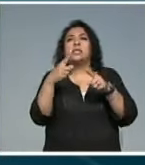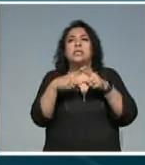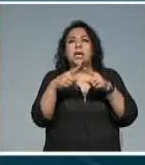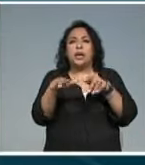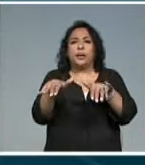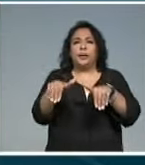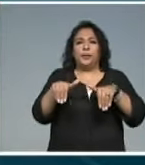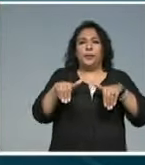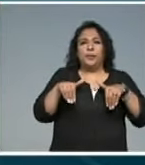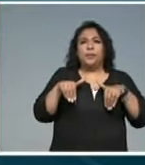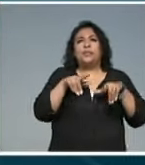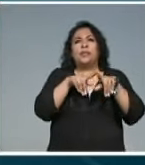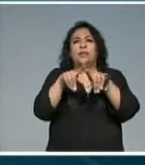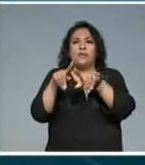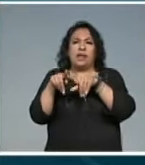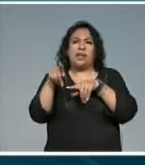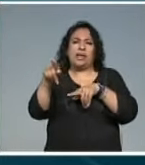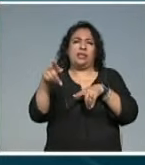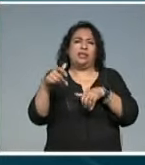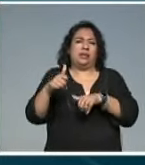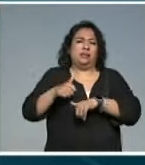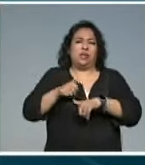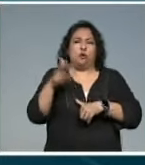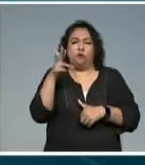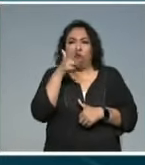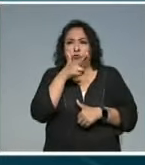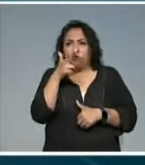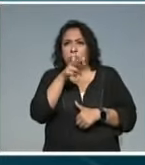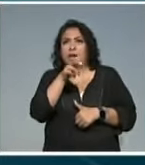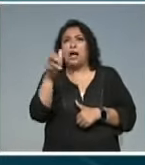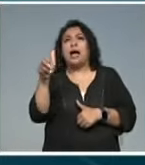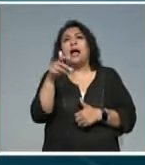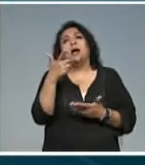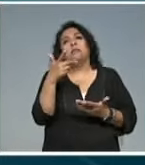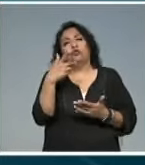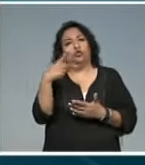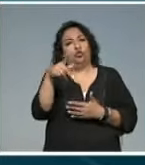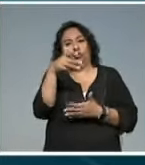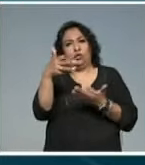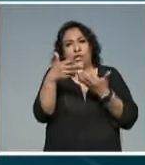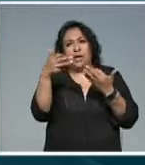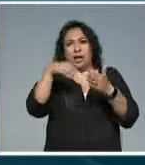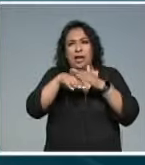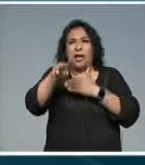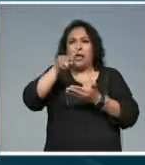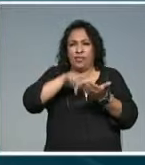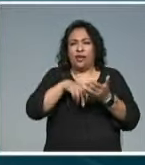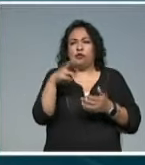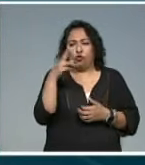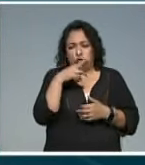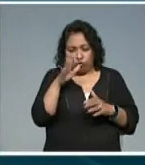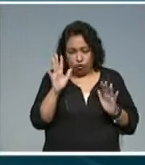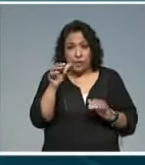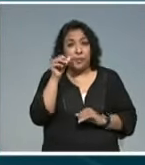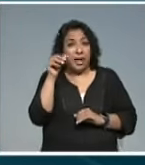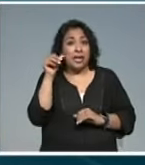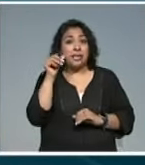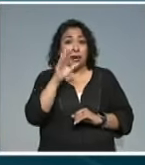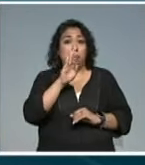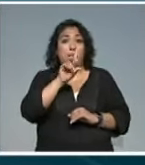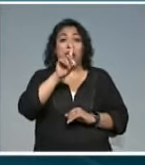repliegue de varios efectivos de las tropas rusas hacia el propio territorio, al interior del territorio ruso. Sin embargo, ayer el propio